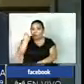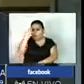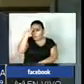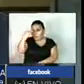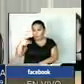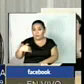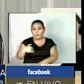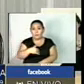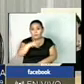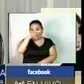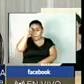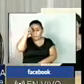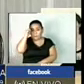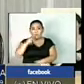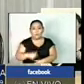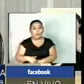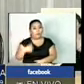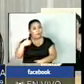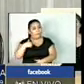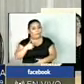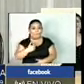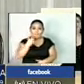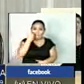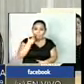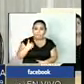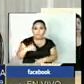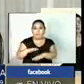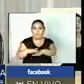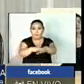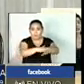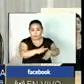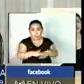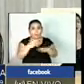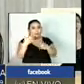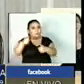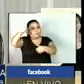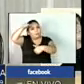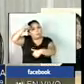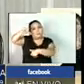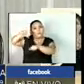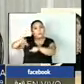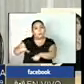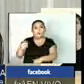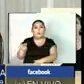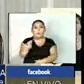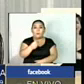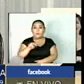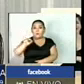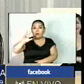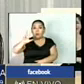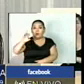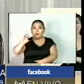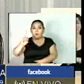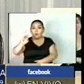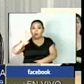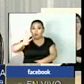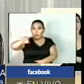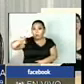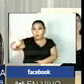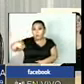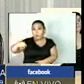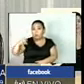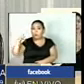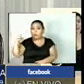de trabajo me complace anunciar que ya hemos hecho la validación de 304 mil casos